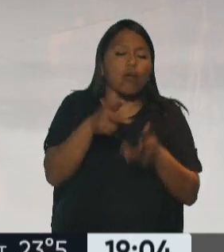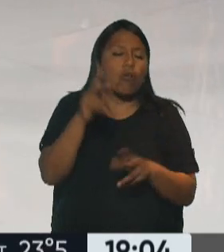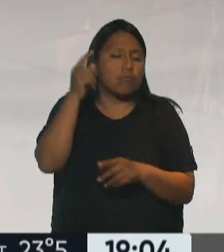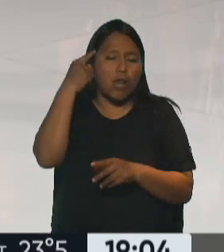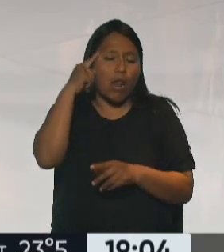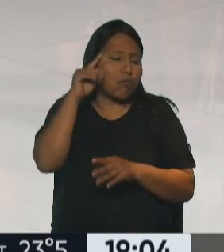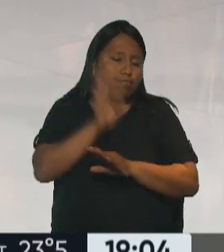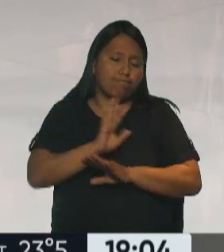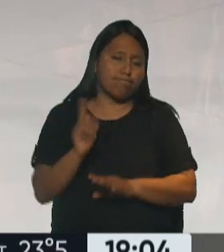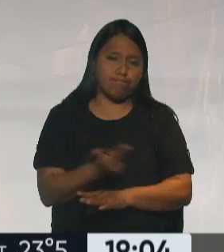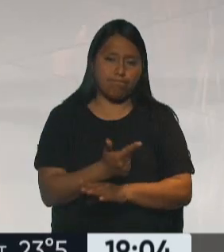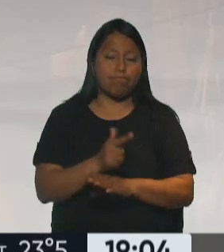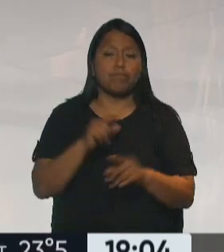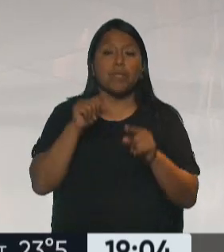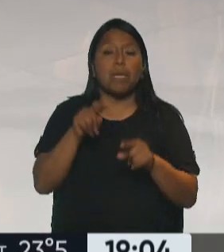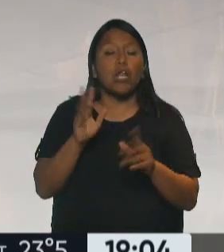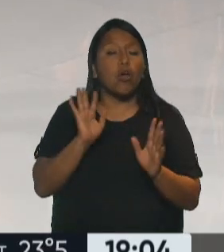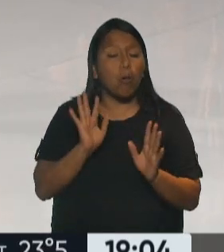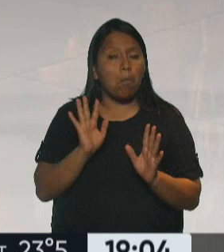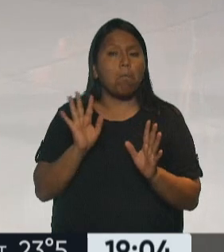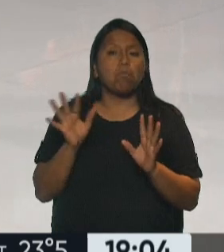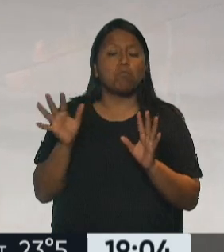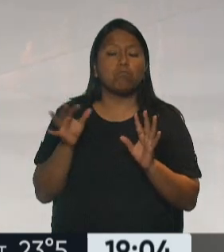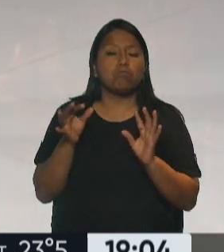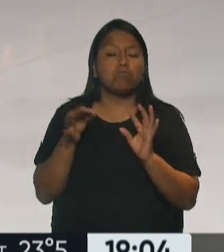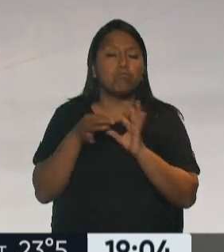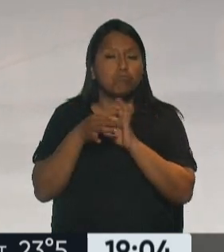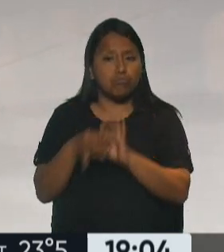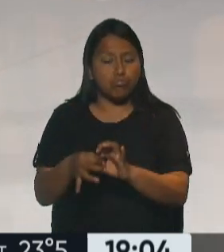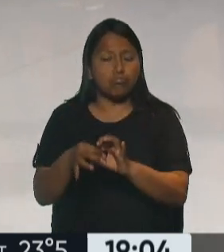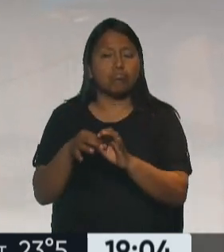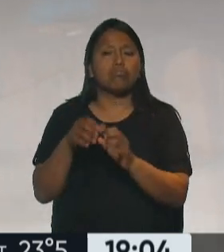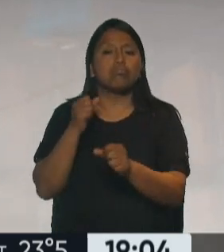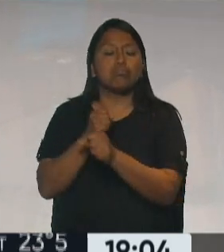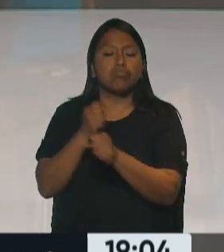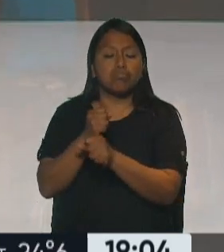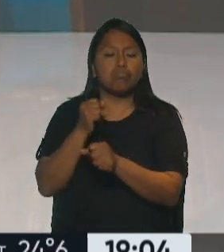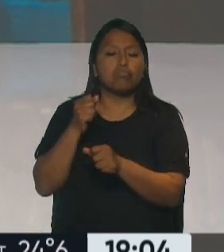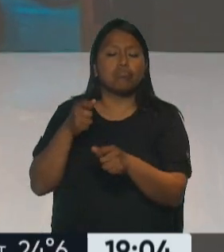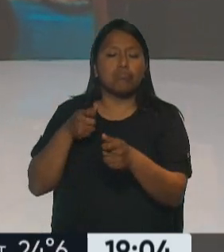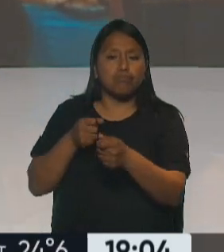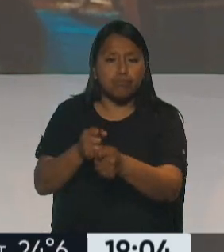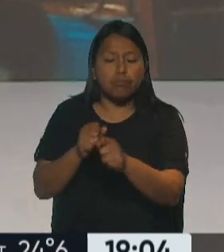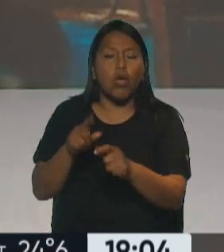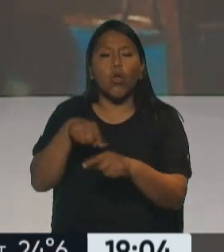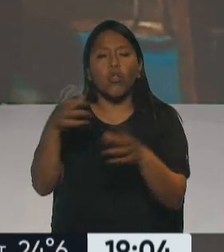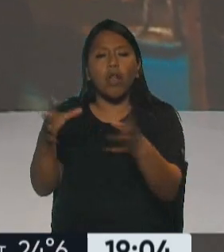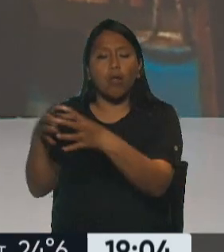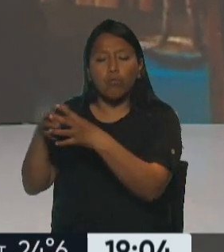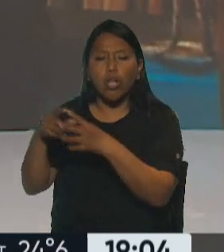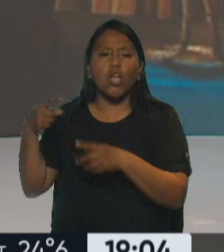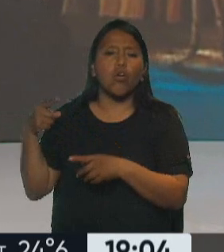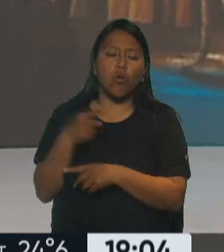total, pero no negó su vínculo desde la carpintería donde trabaja con, entre otras cosas, agrupaciones que están en contra